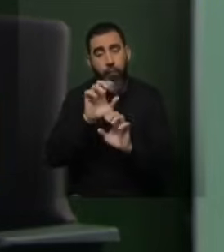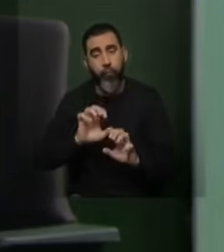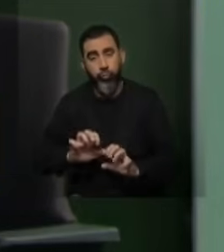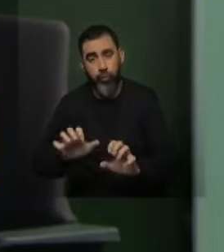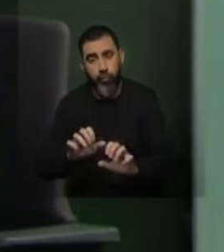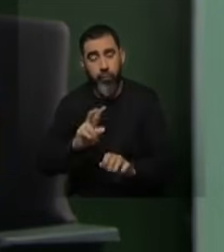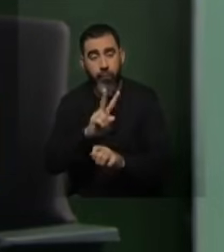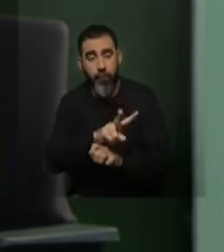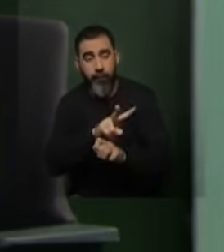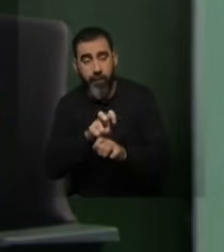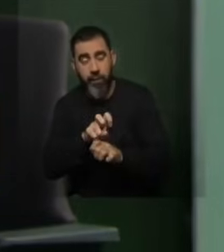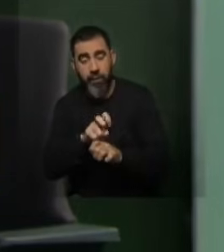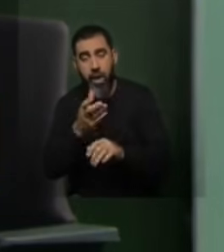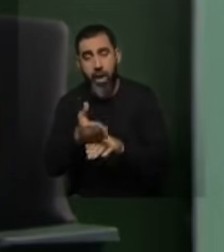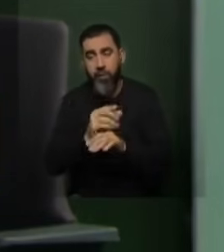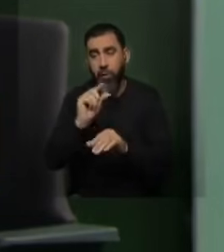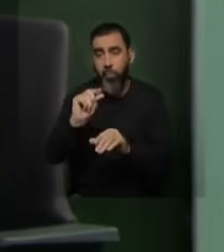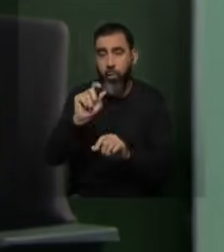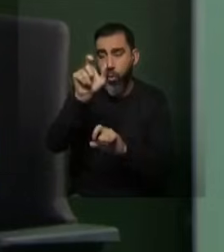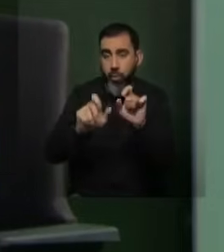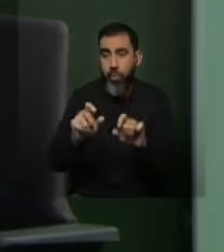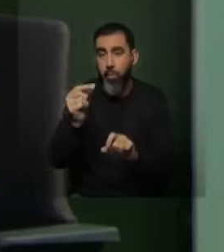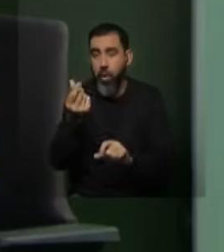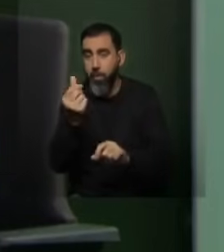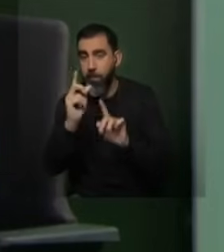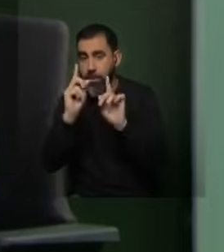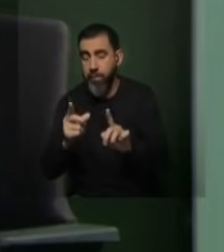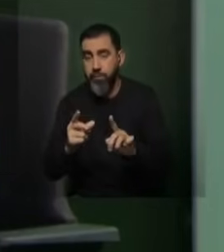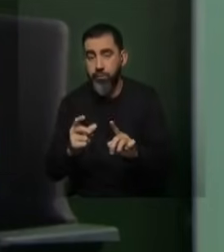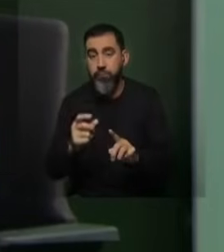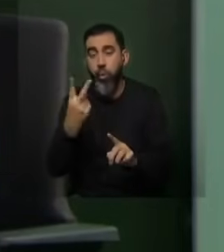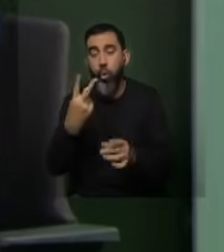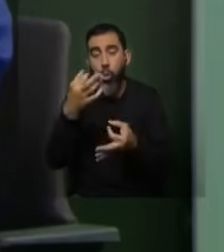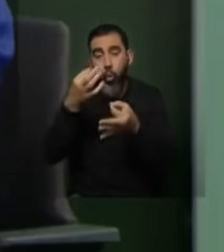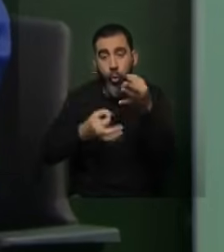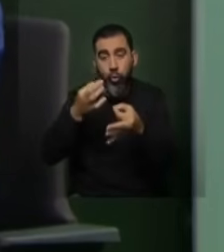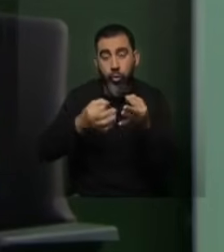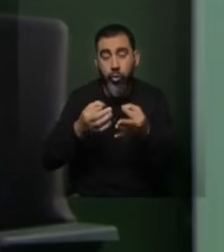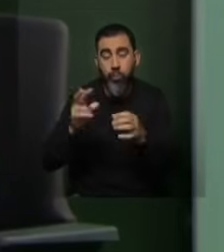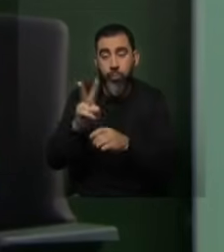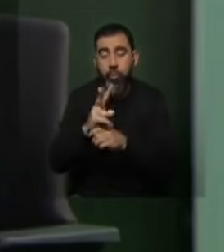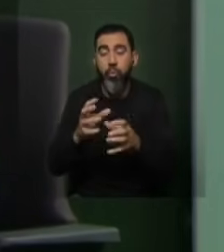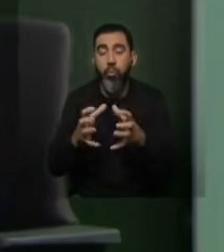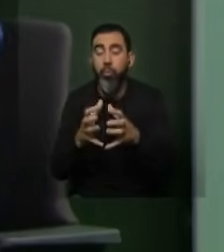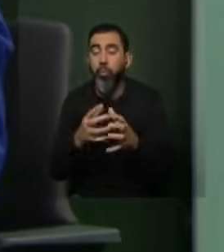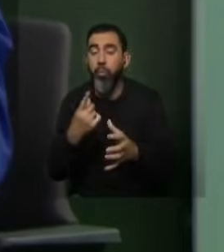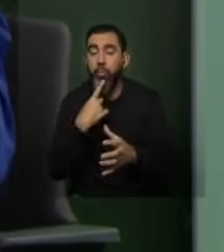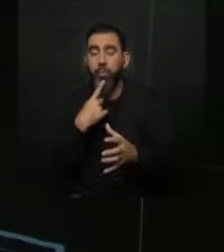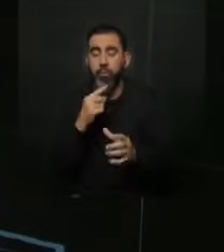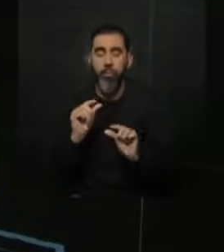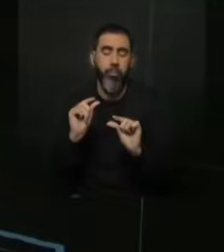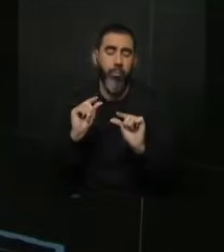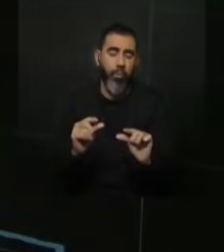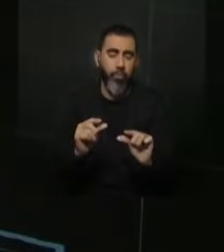Antes había muy poco recursos humano y recursos económicos para que pudieran fiscalizar dos contadores para controlar a los partidos políticos demasiado